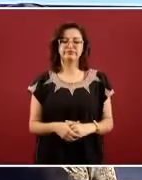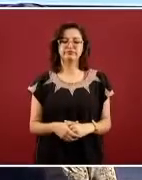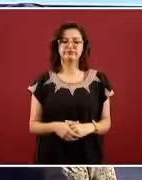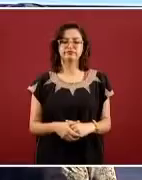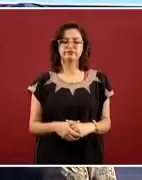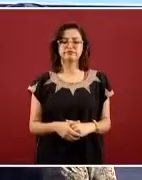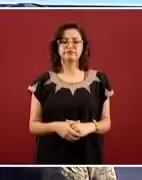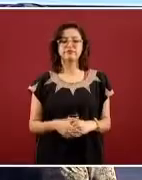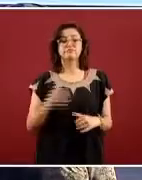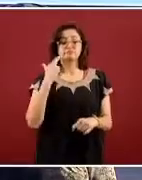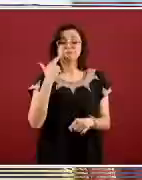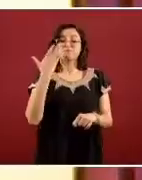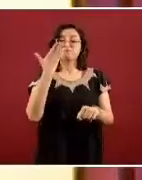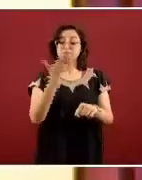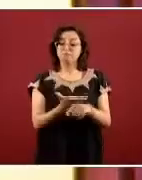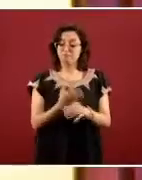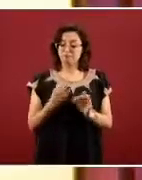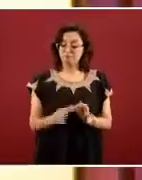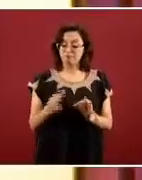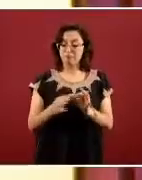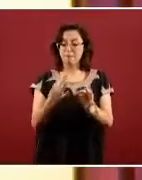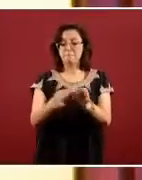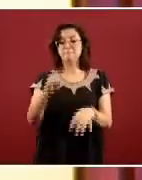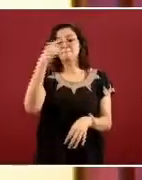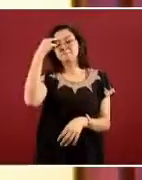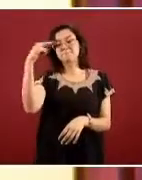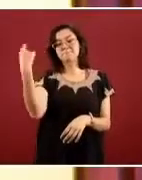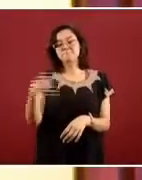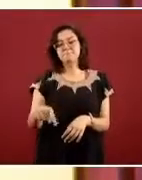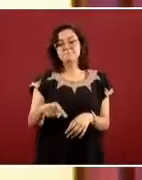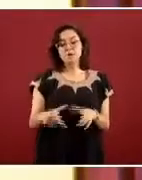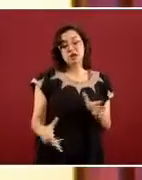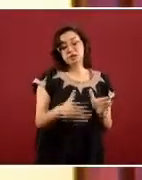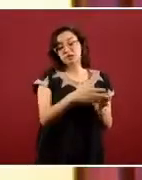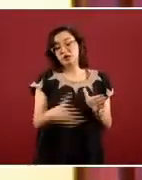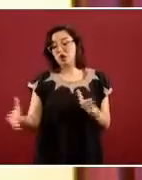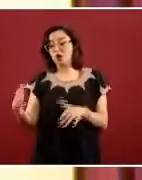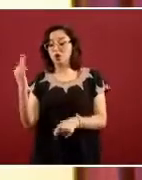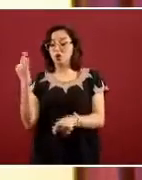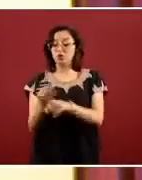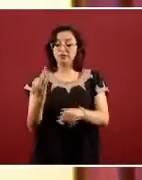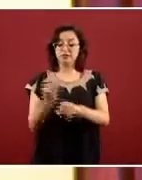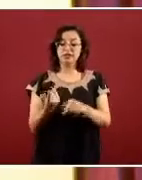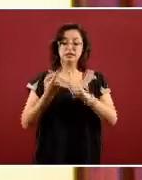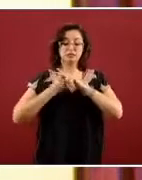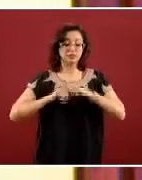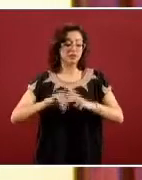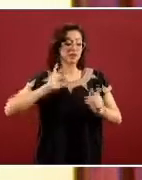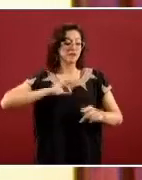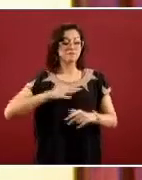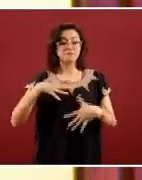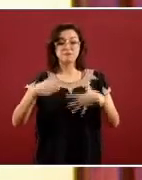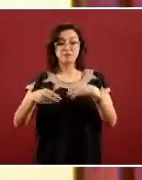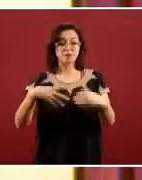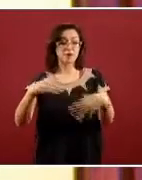domiciliario corresponsable para evitar precisamente en estos momentos o en este inicio de la